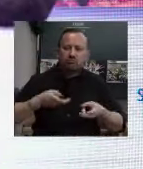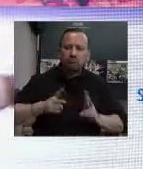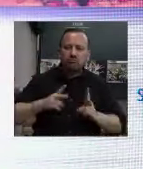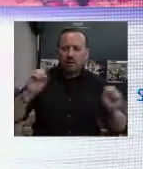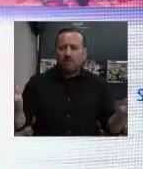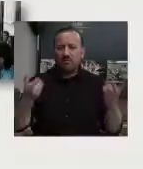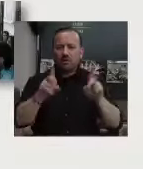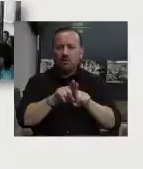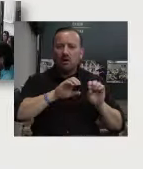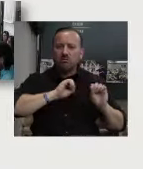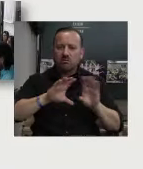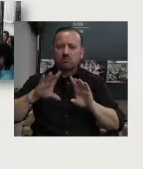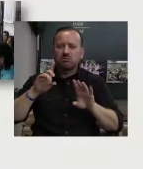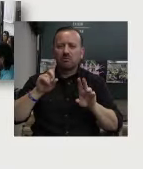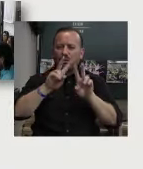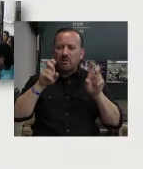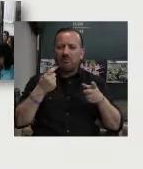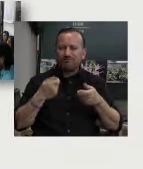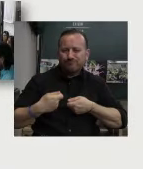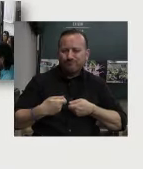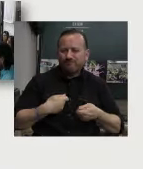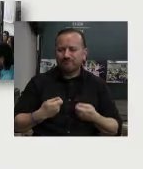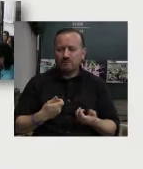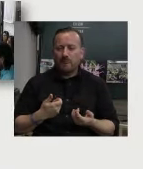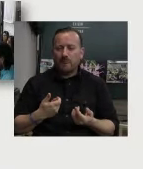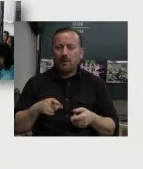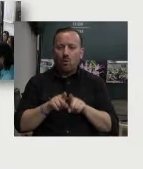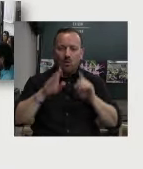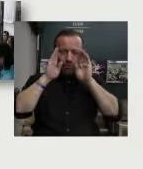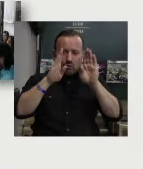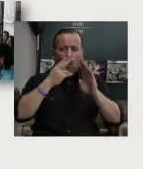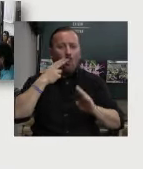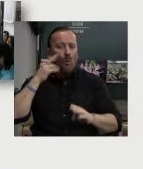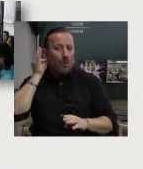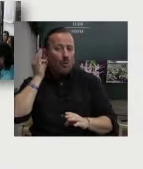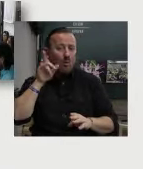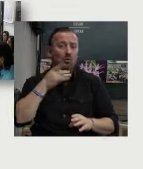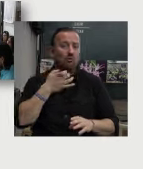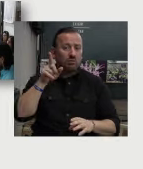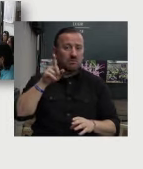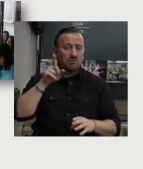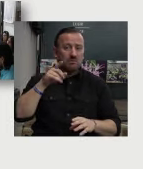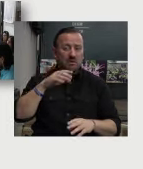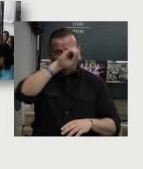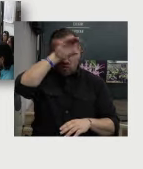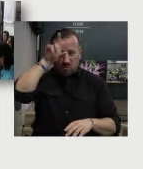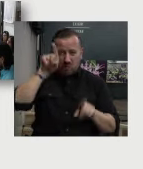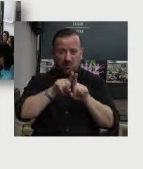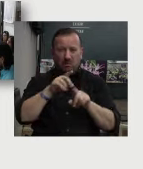capacitación financiera y con enfoque de género porque en Colombia el machismo es